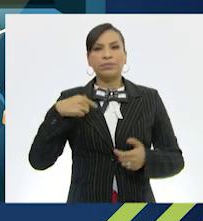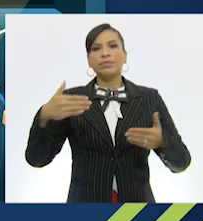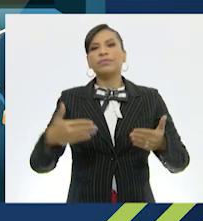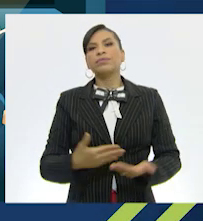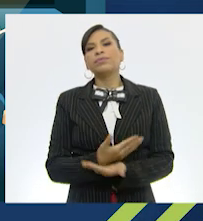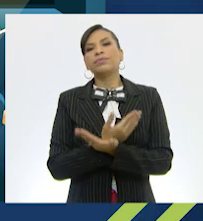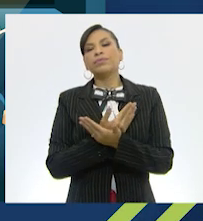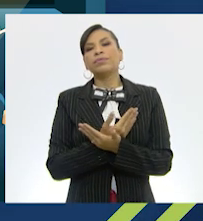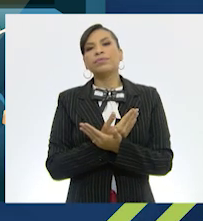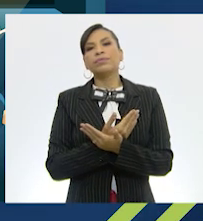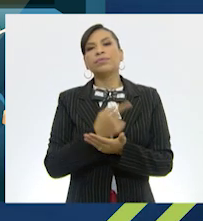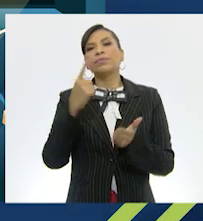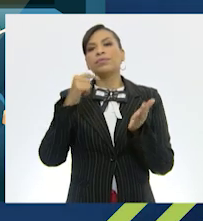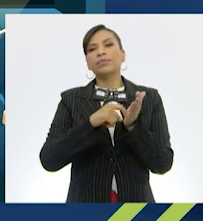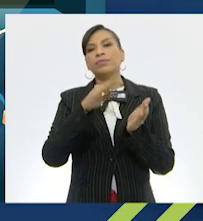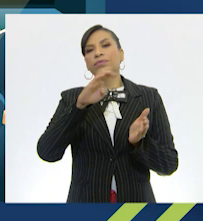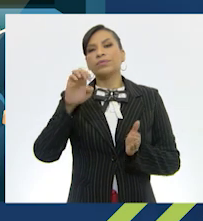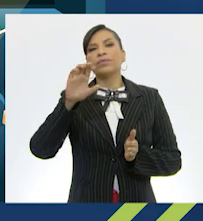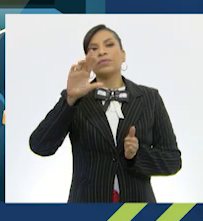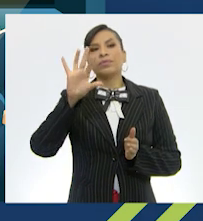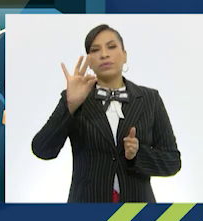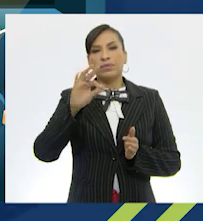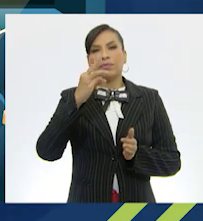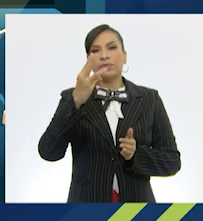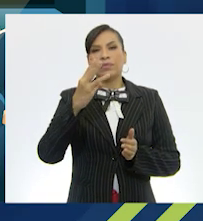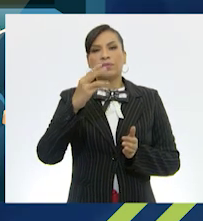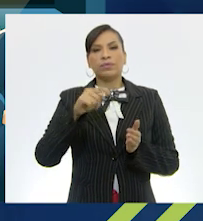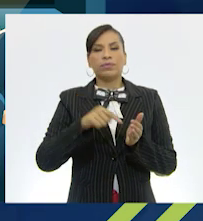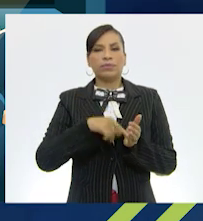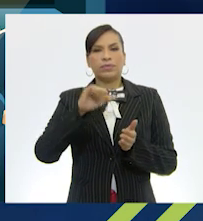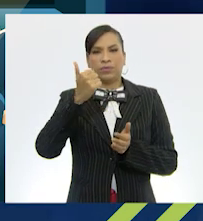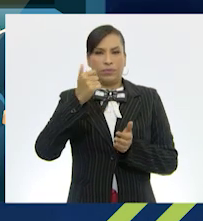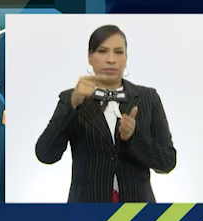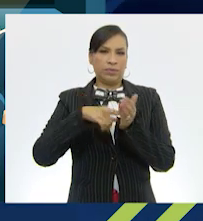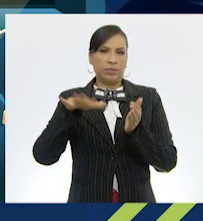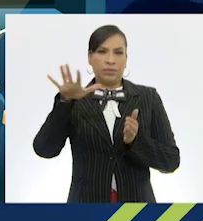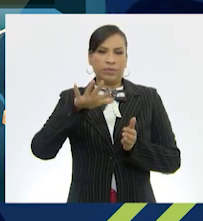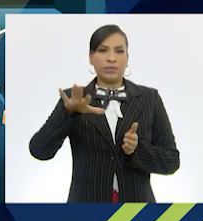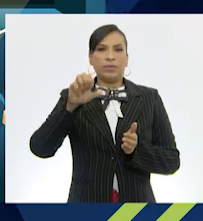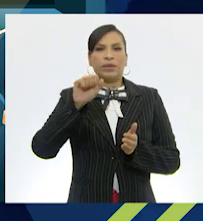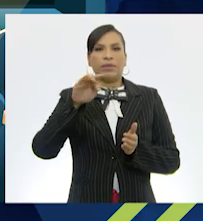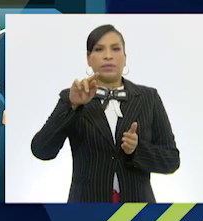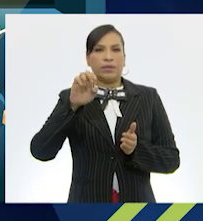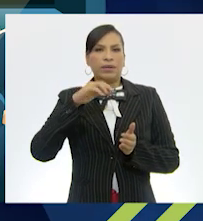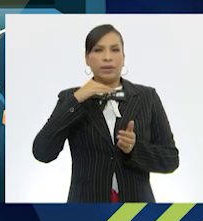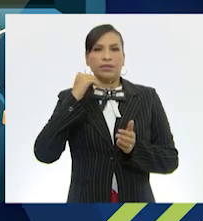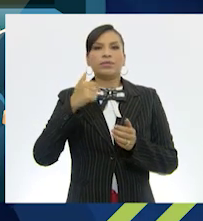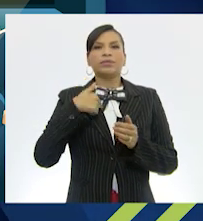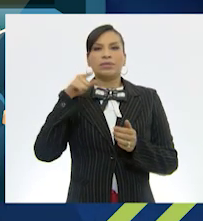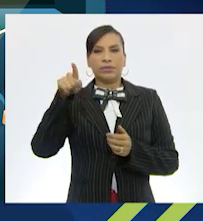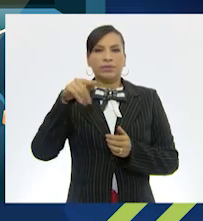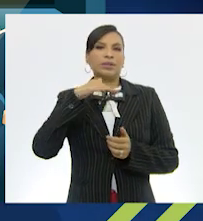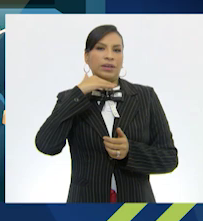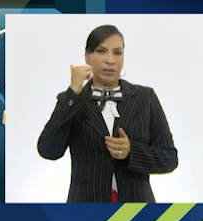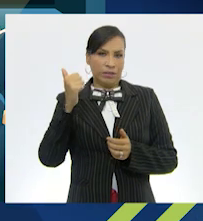Nací en 1943 en Aachen. Está en el extremo oeste de